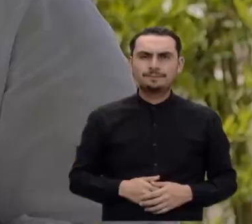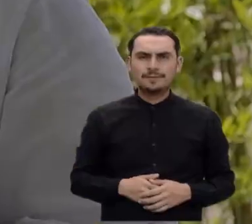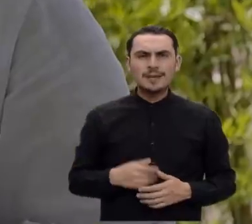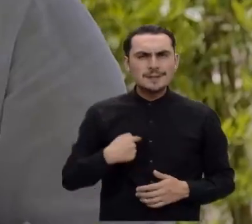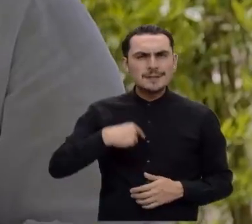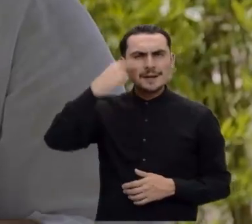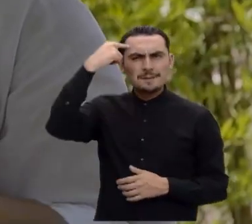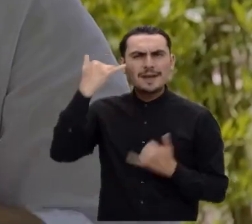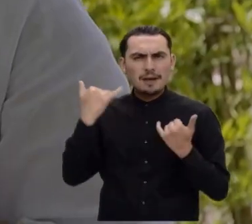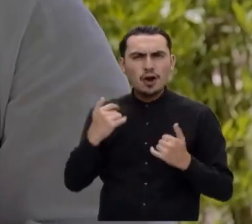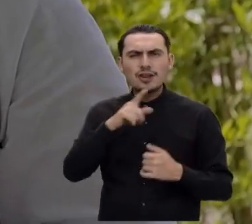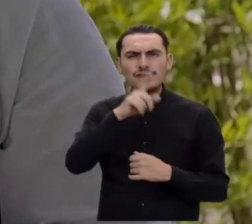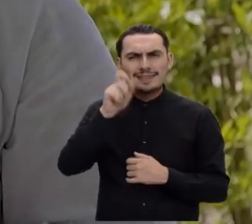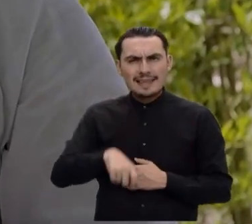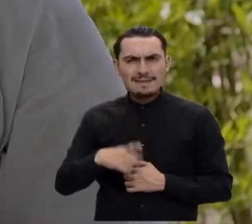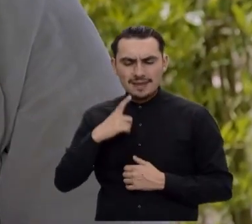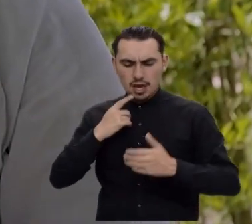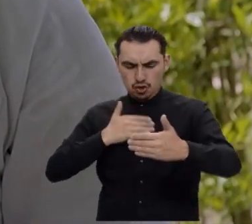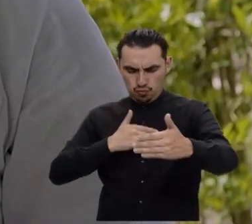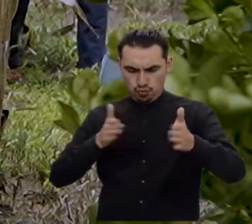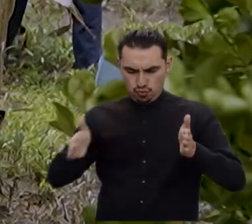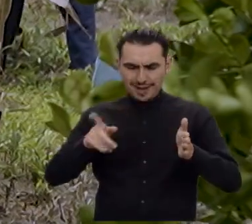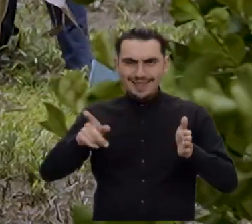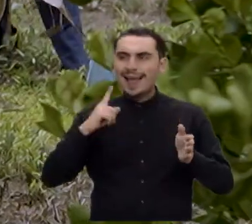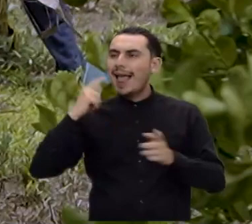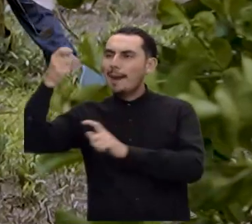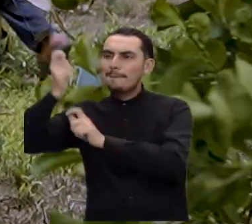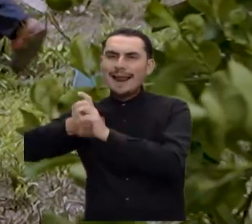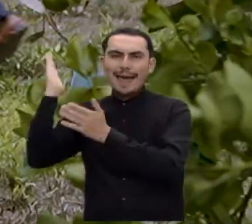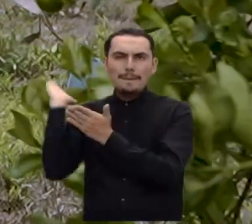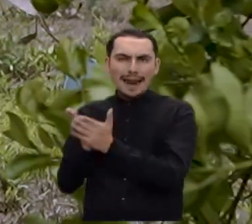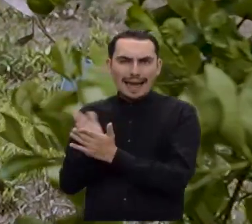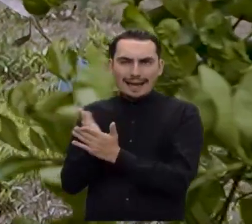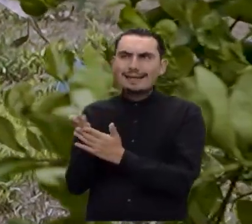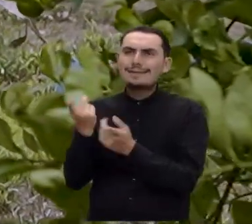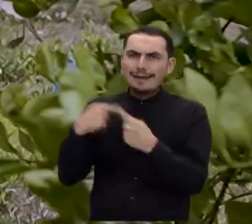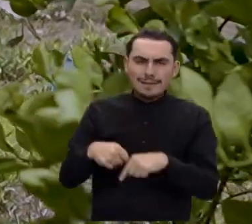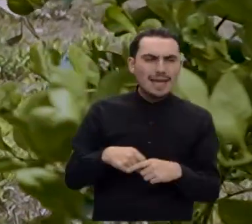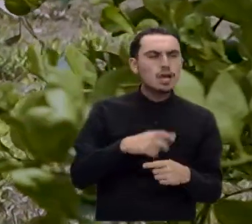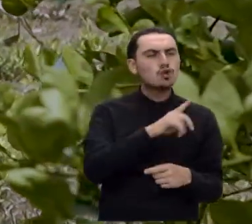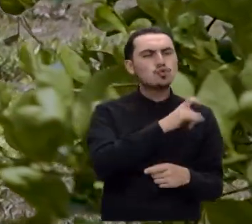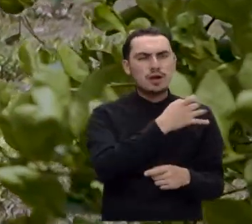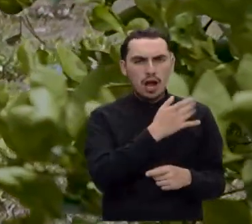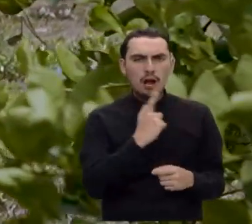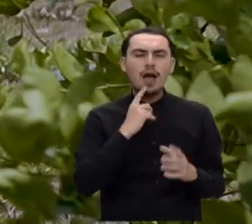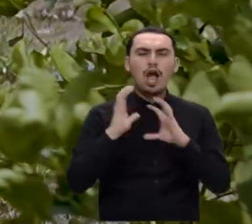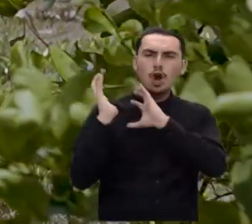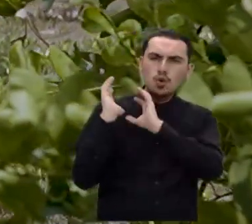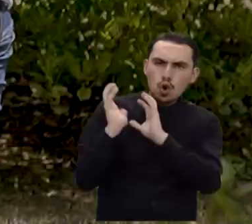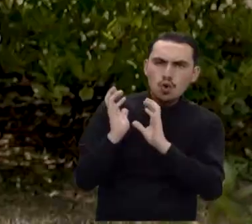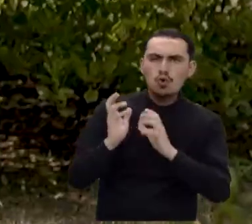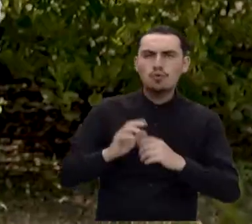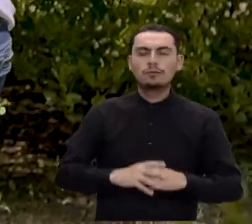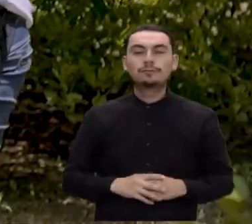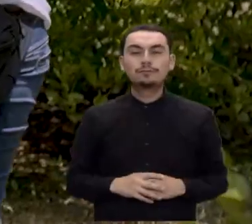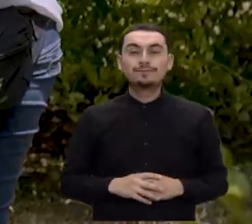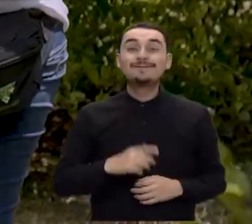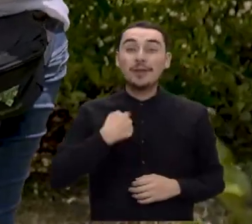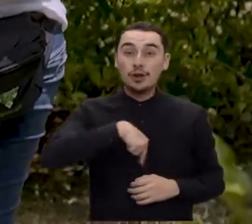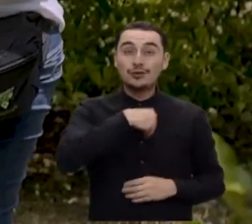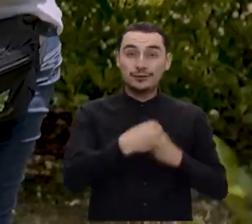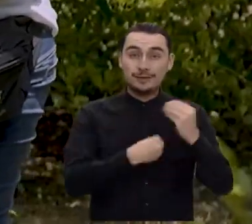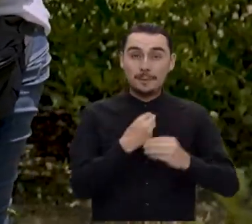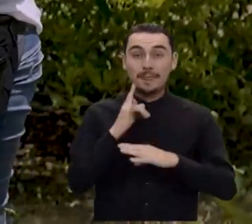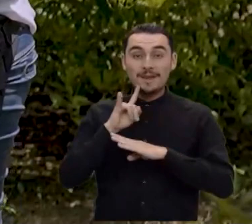que tiene alternado el cítrico con plátano. Sí, tengo plátano, guayaba, coco. Cuando nosotros hacemos